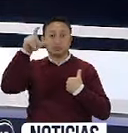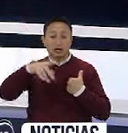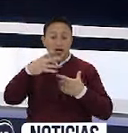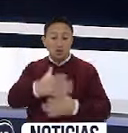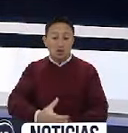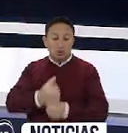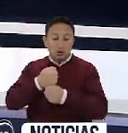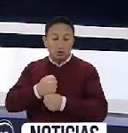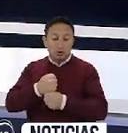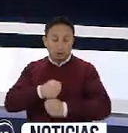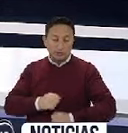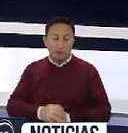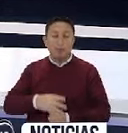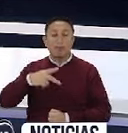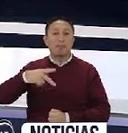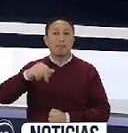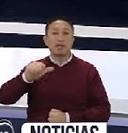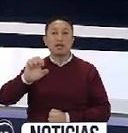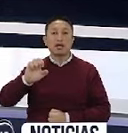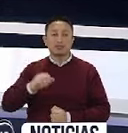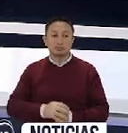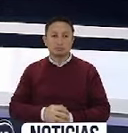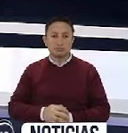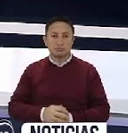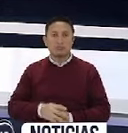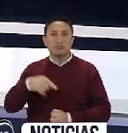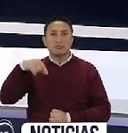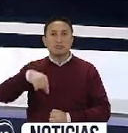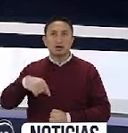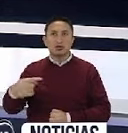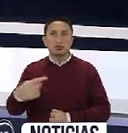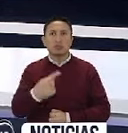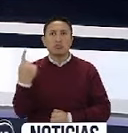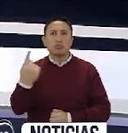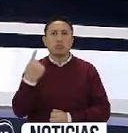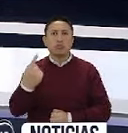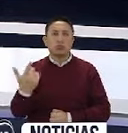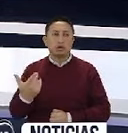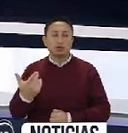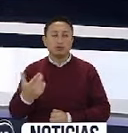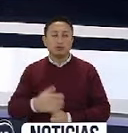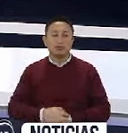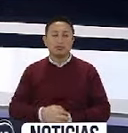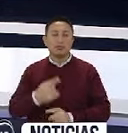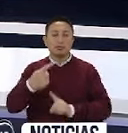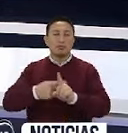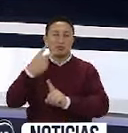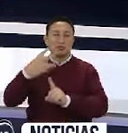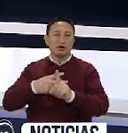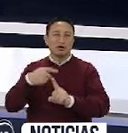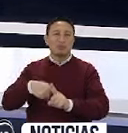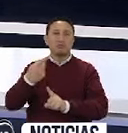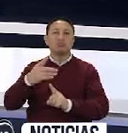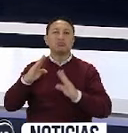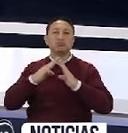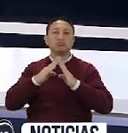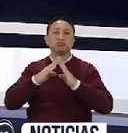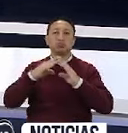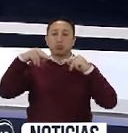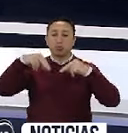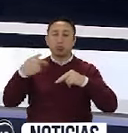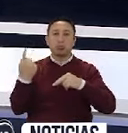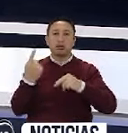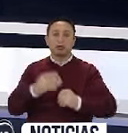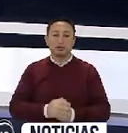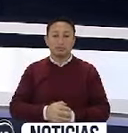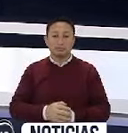de protección animal PAE, luego de estar en completo abandono por varios meses, en la terraza de un domicilio.